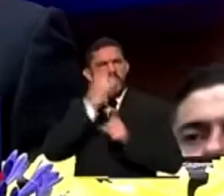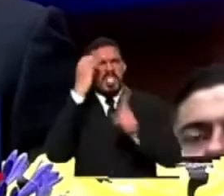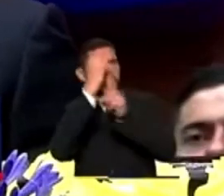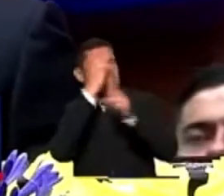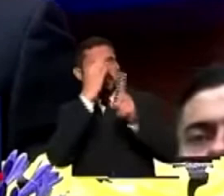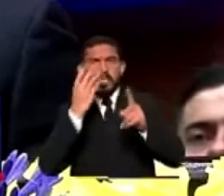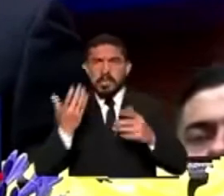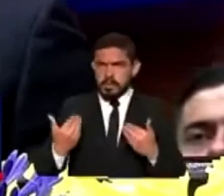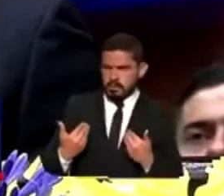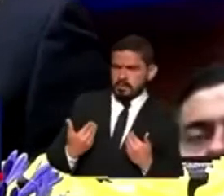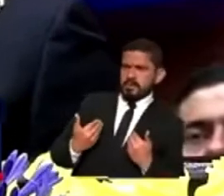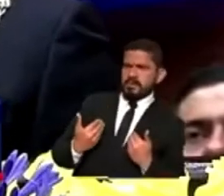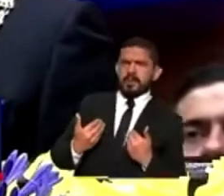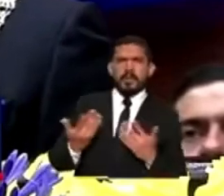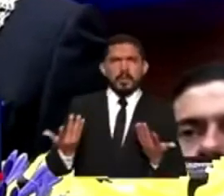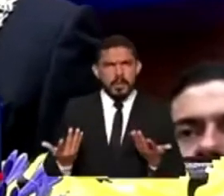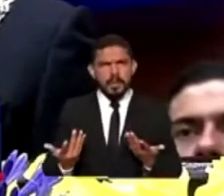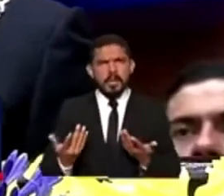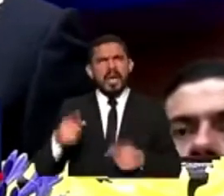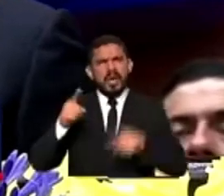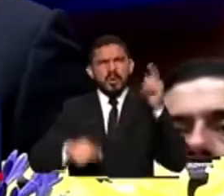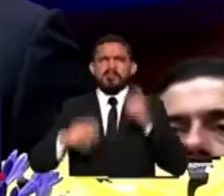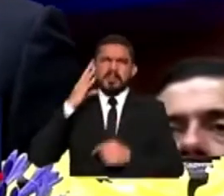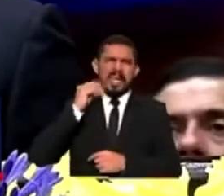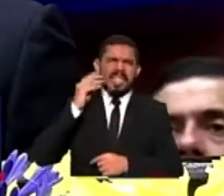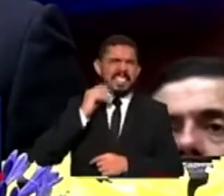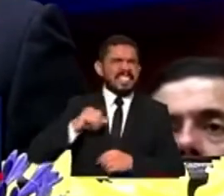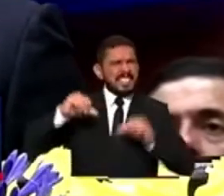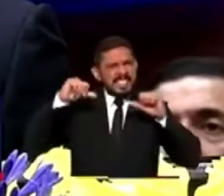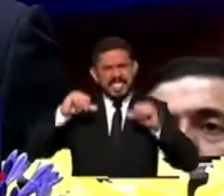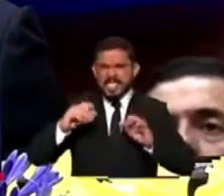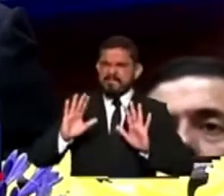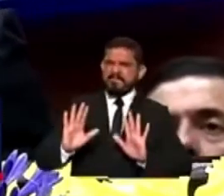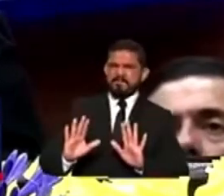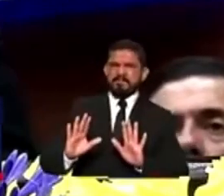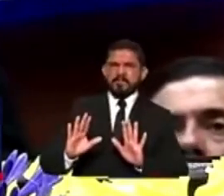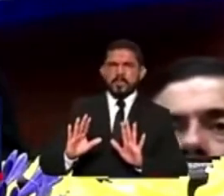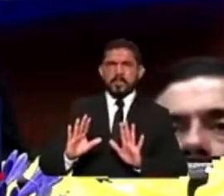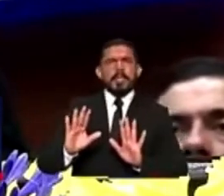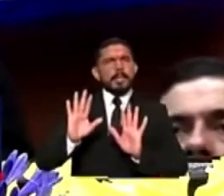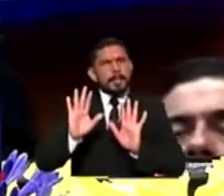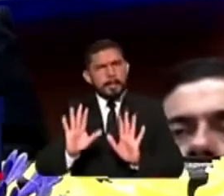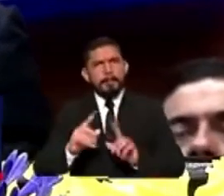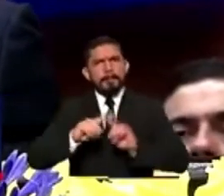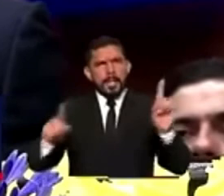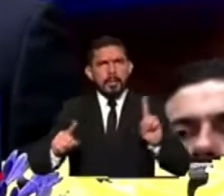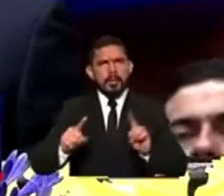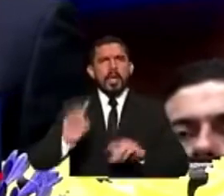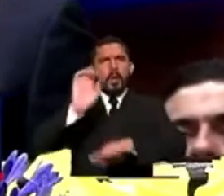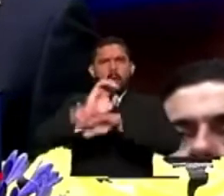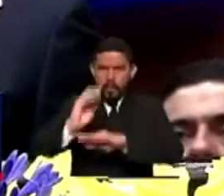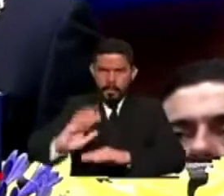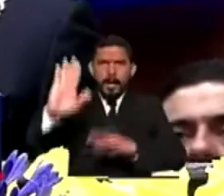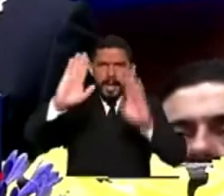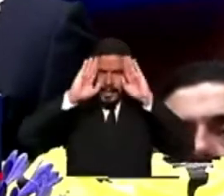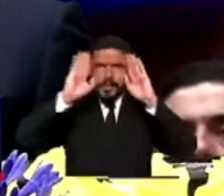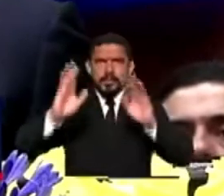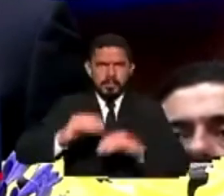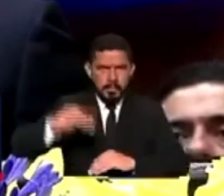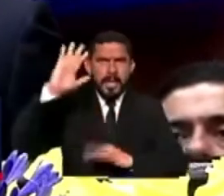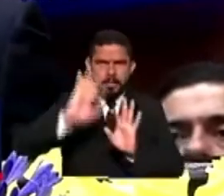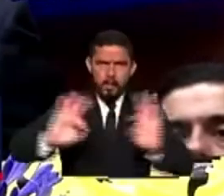pesar de no olvidar los malos ratos vividos, siento la obligación de poner a mi país primero y